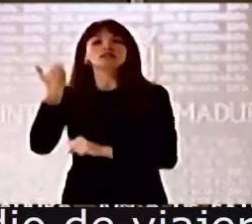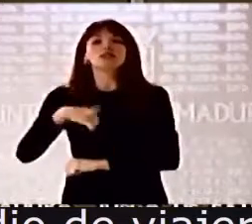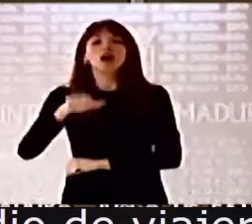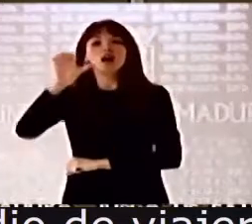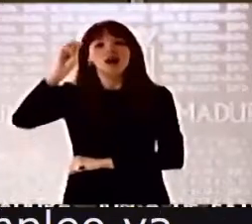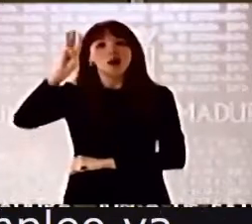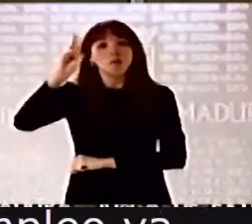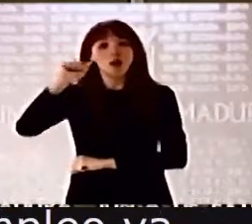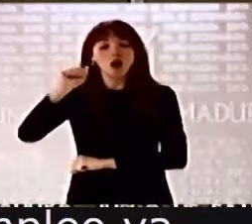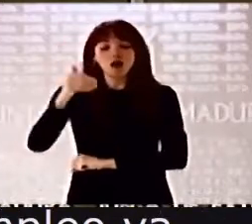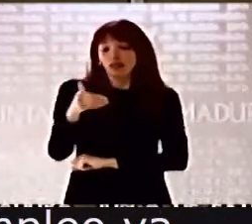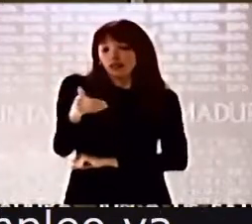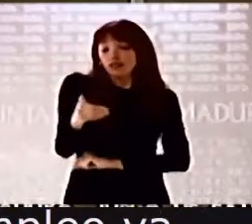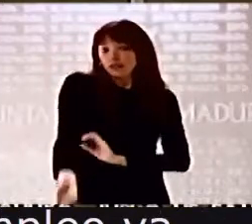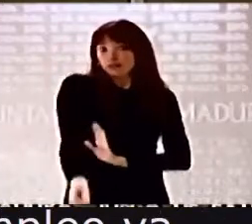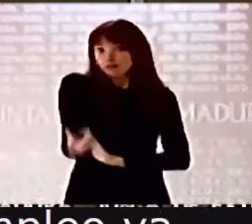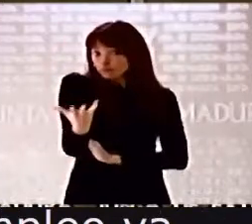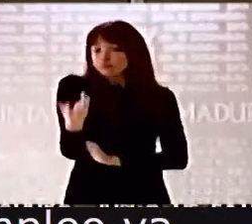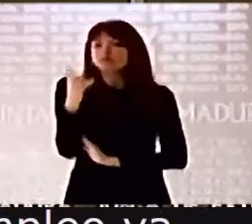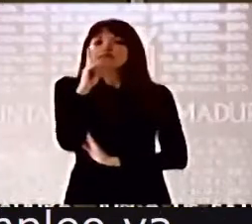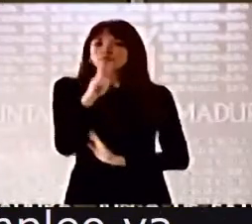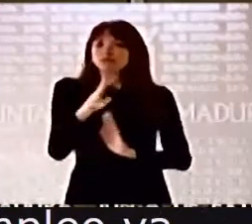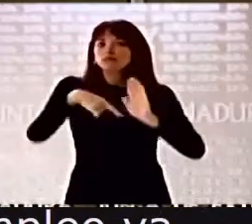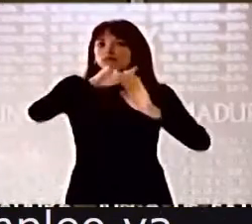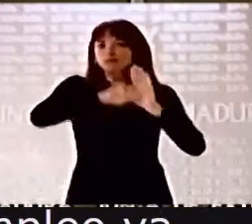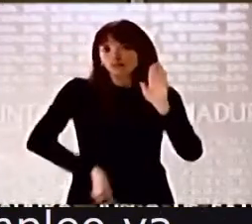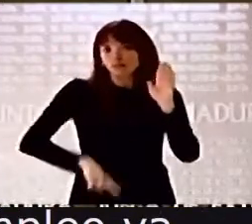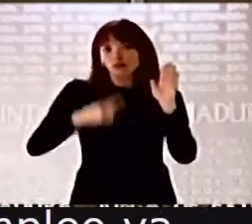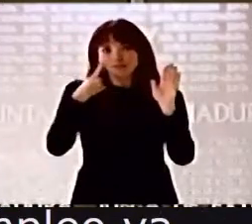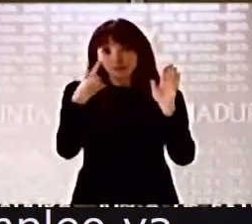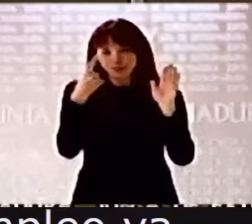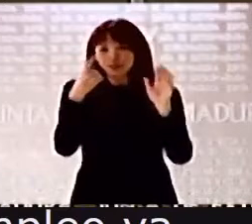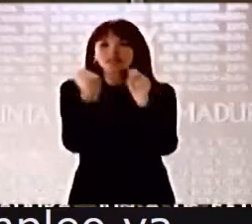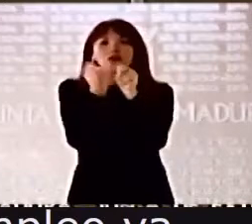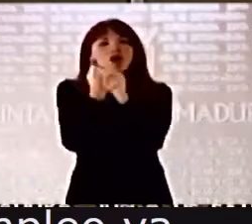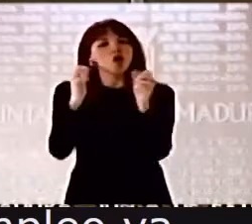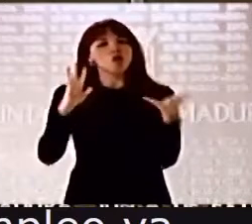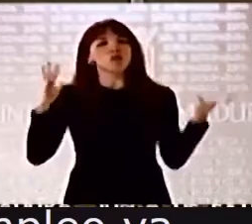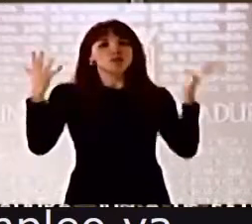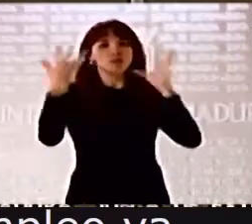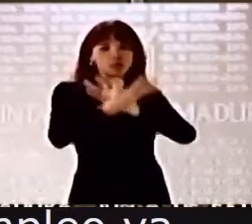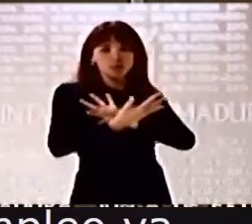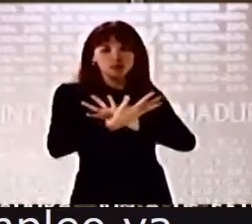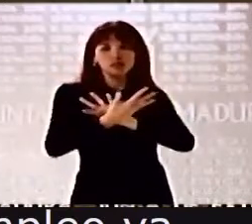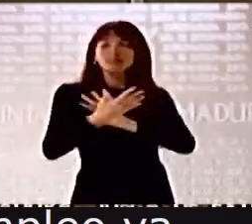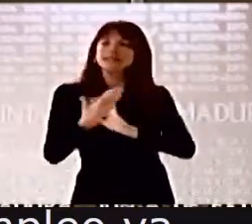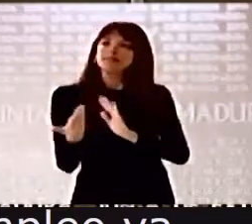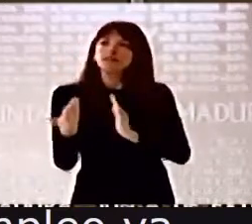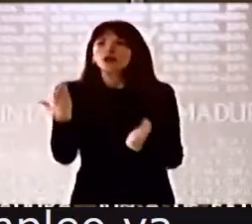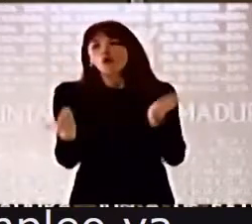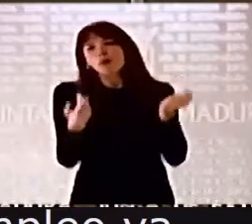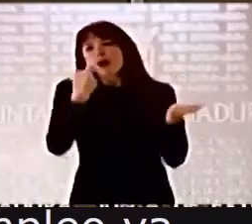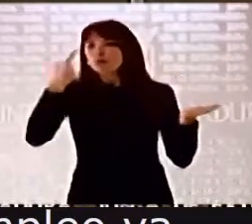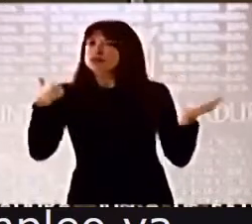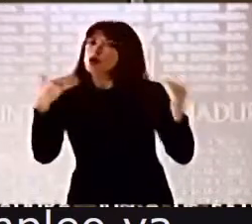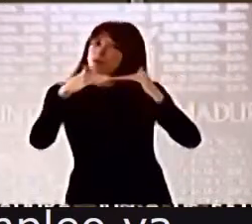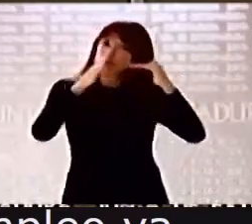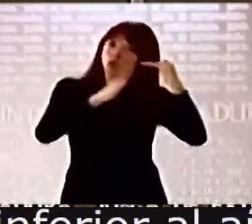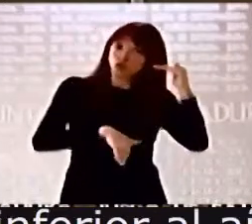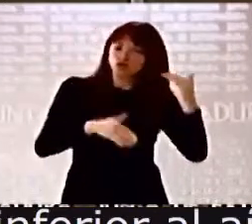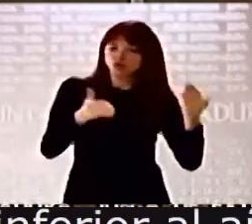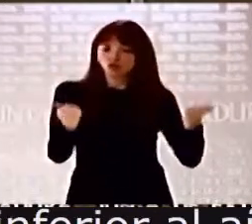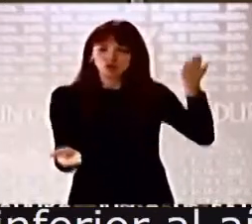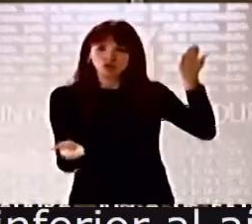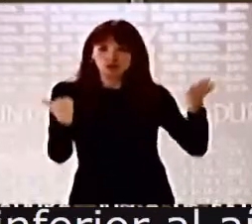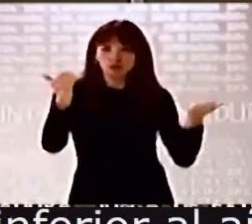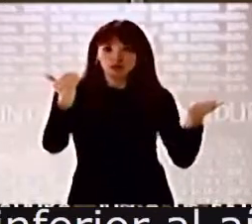trimestre cuando salga, el empleo tiene una evolución inferior a la del año anterior, que